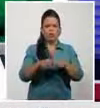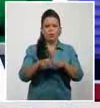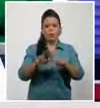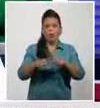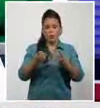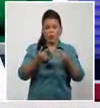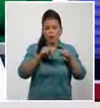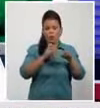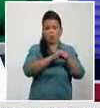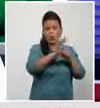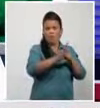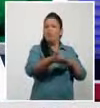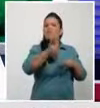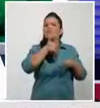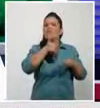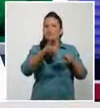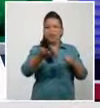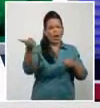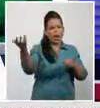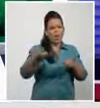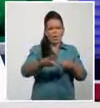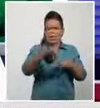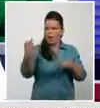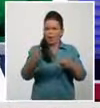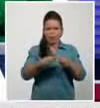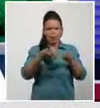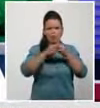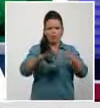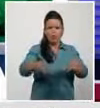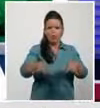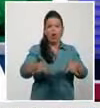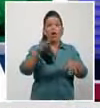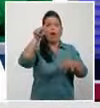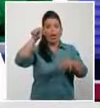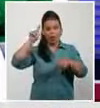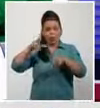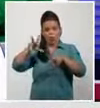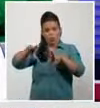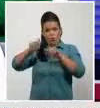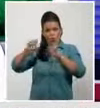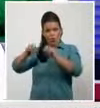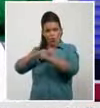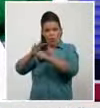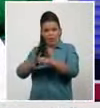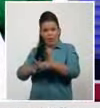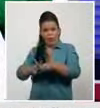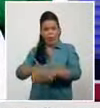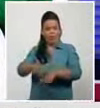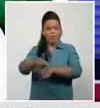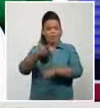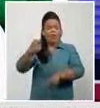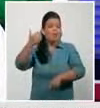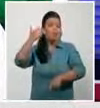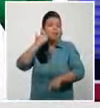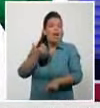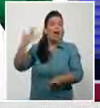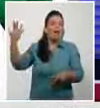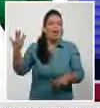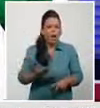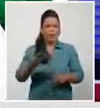altamente transmisible. Por lo tanto, eso pudiera decir o explicar el incremento